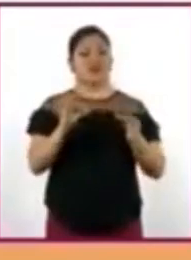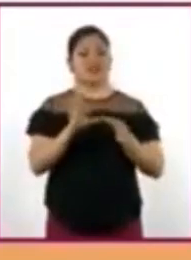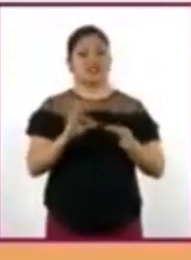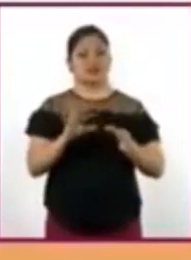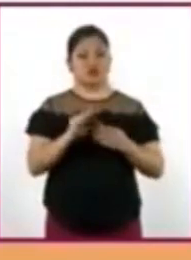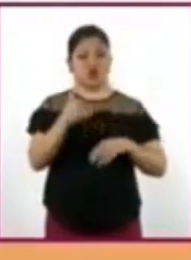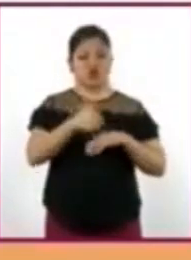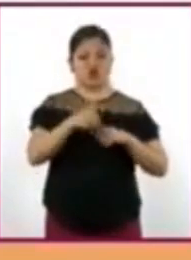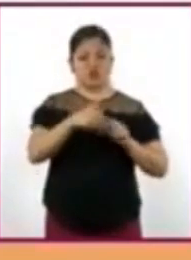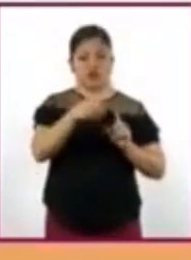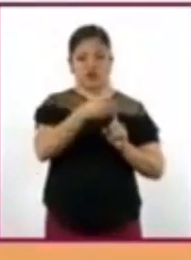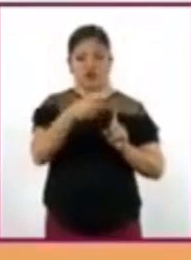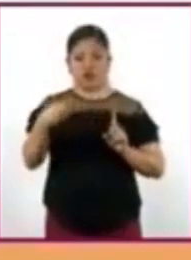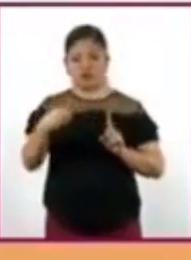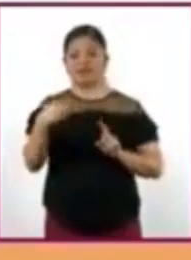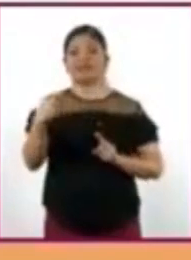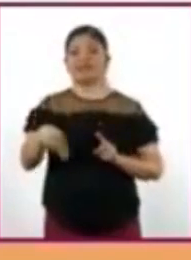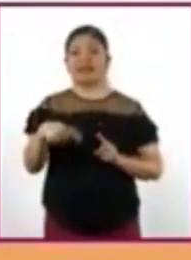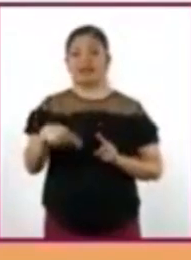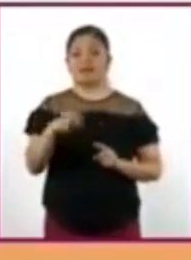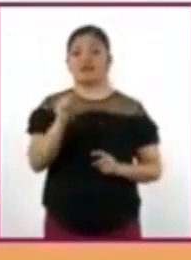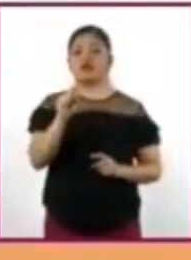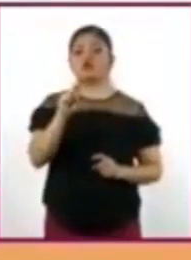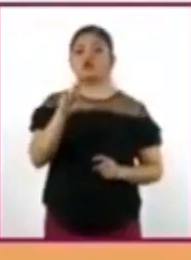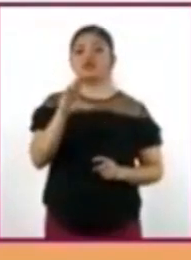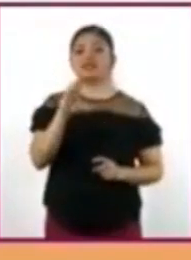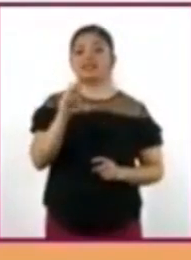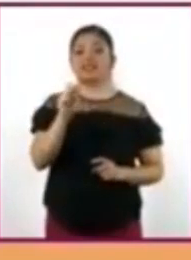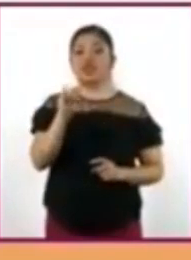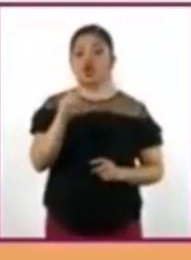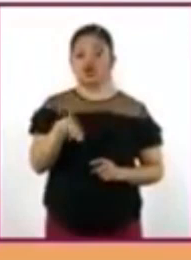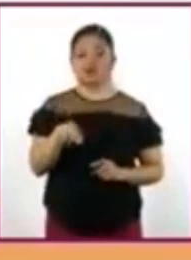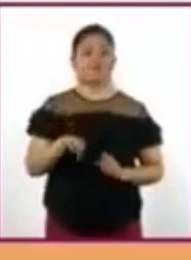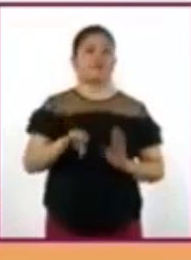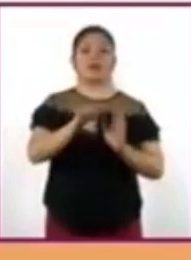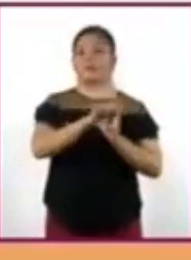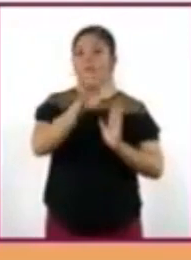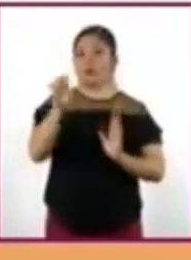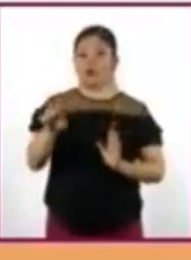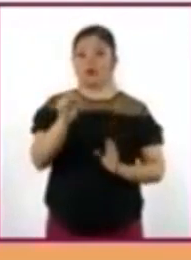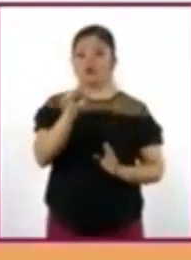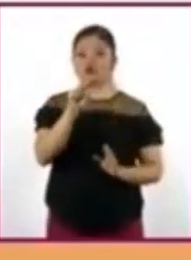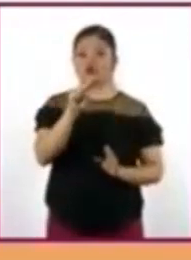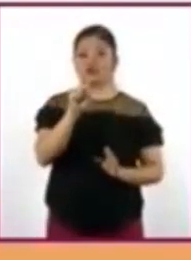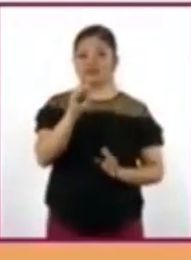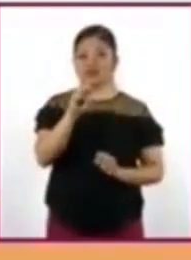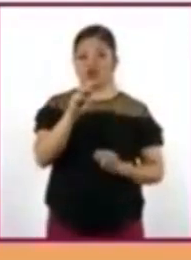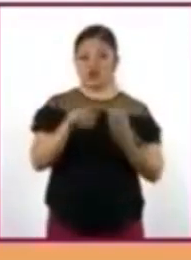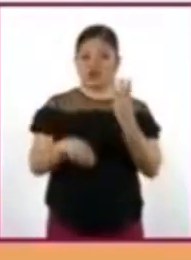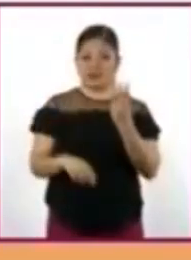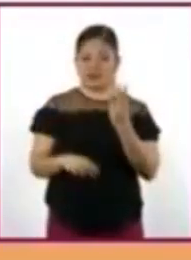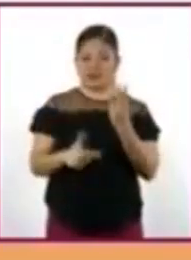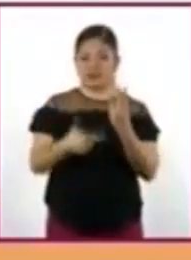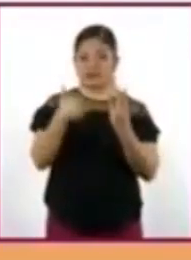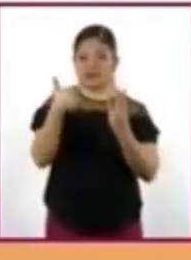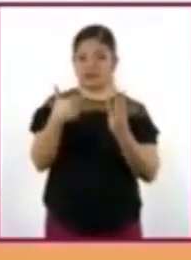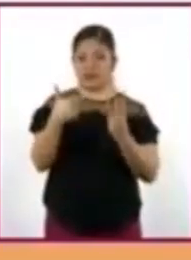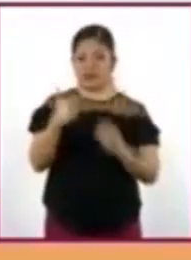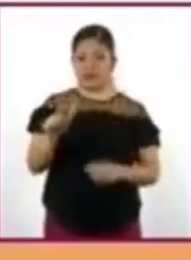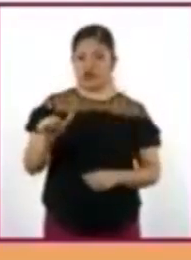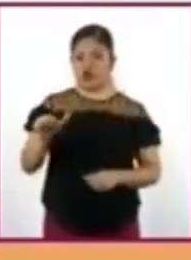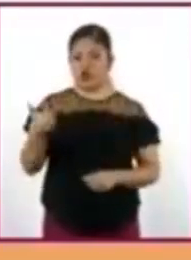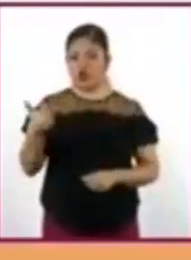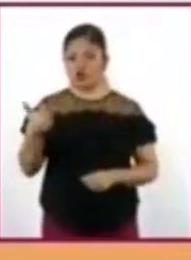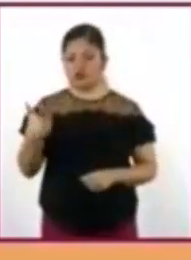números ordenados se llama sucesión. Por ejemplo, en la sucesión 3, 7,